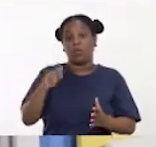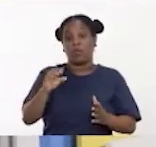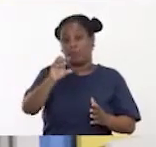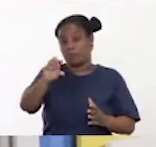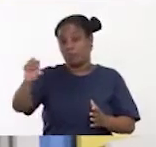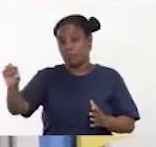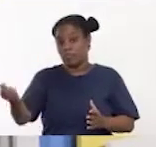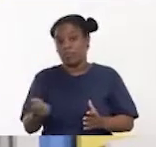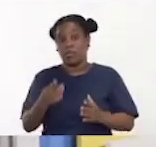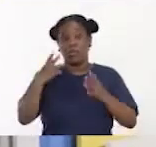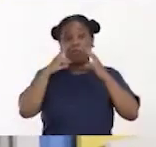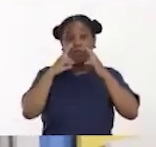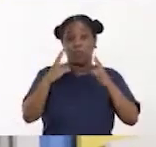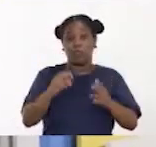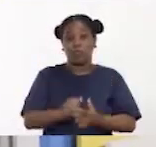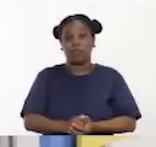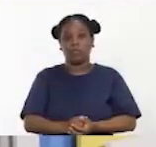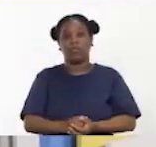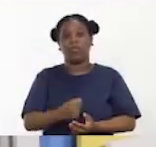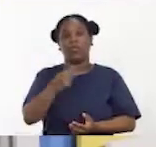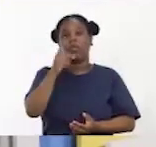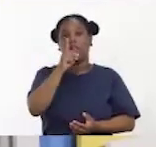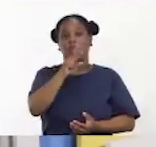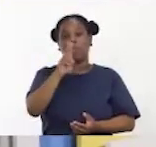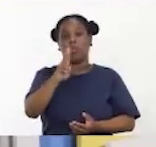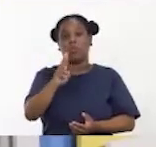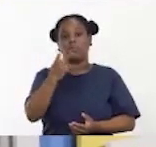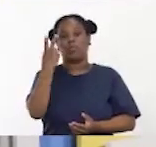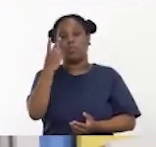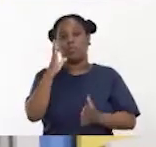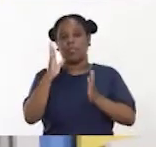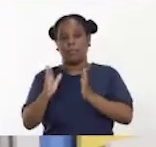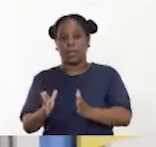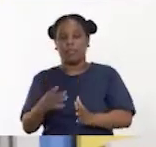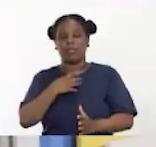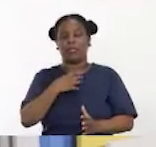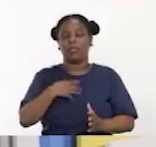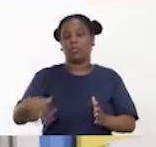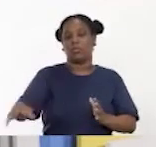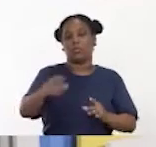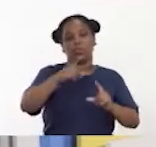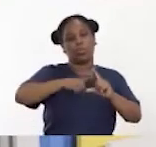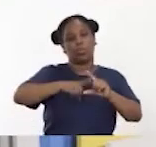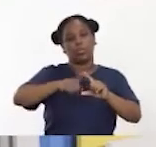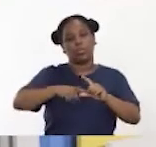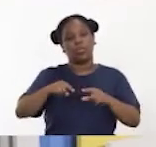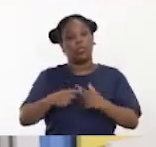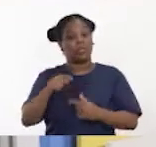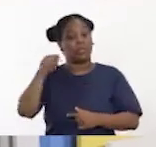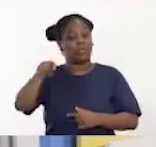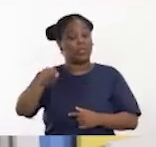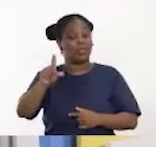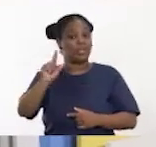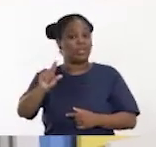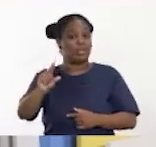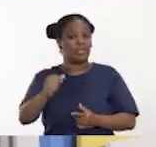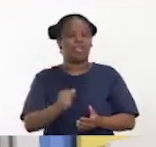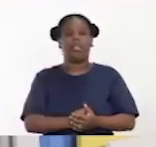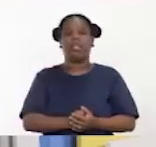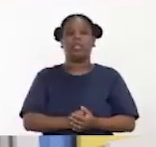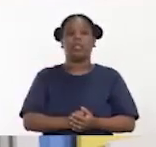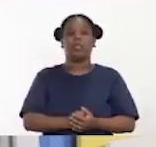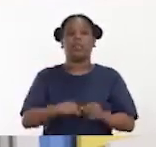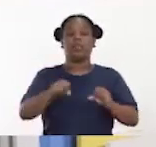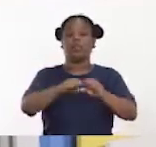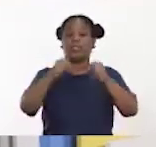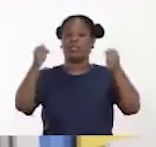parte, que contiene todos estos contenidos, porque ese libro de texto no es más ni menos que una sistematización